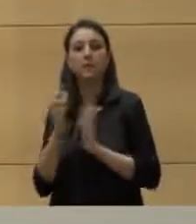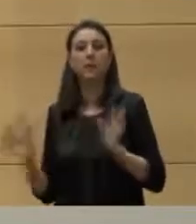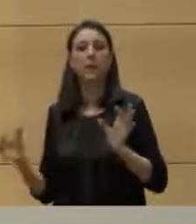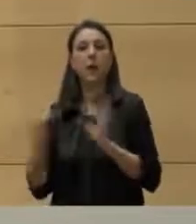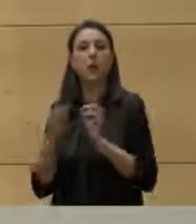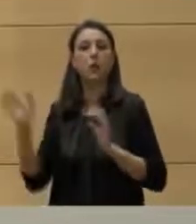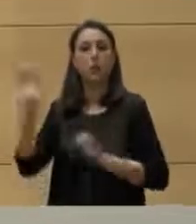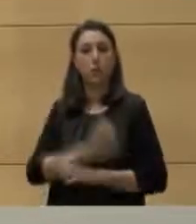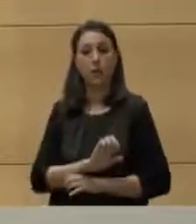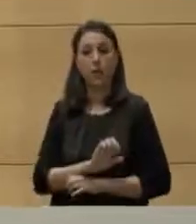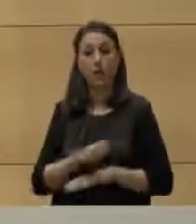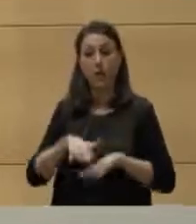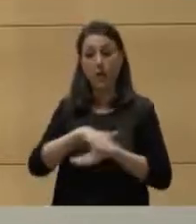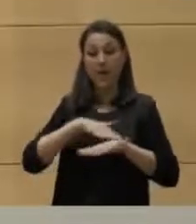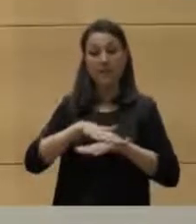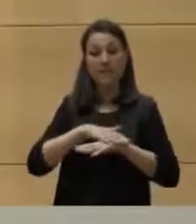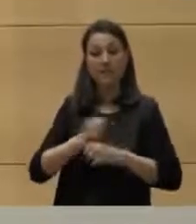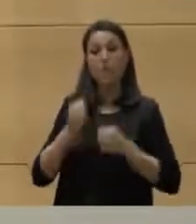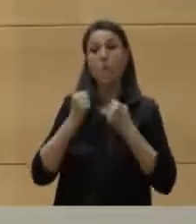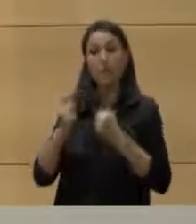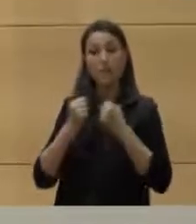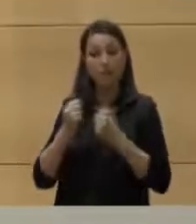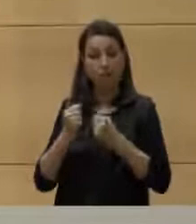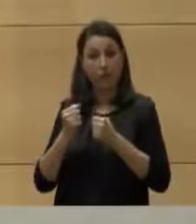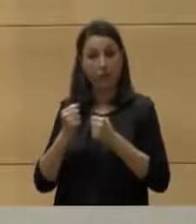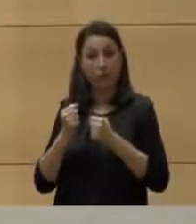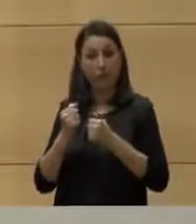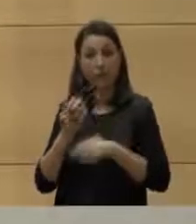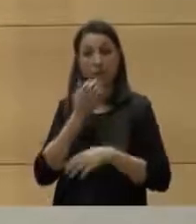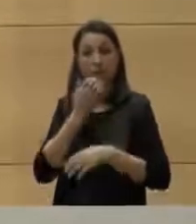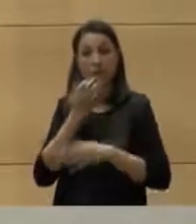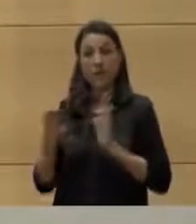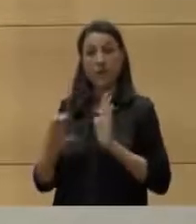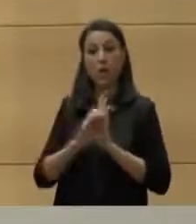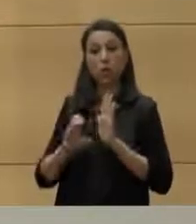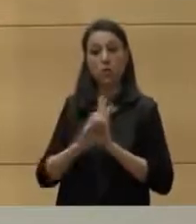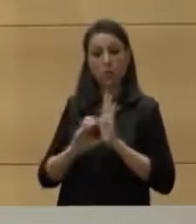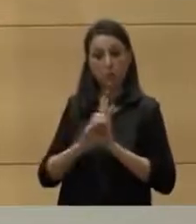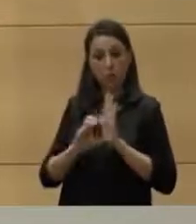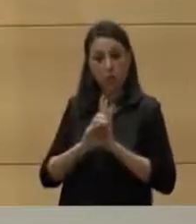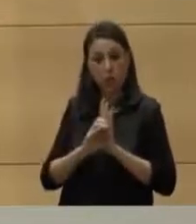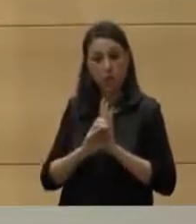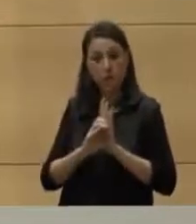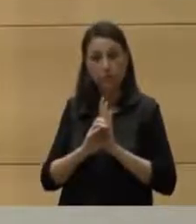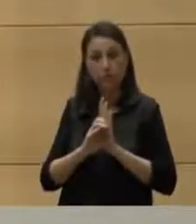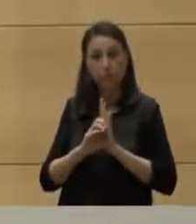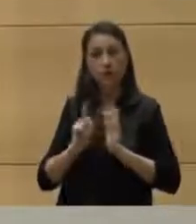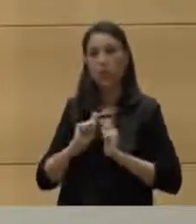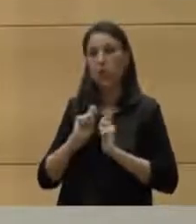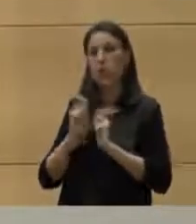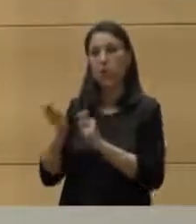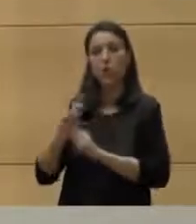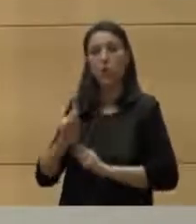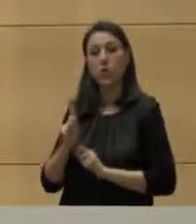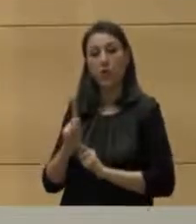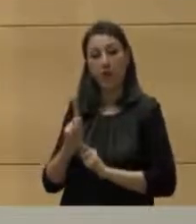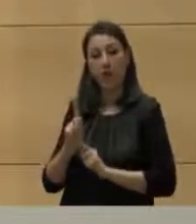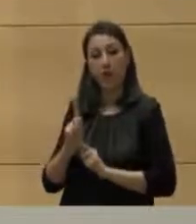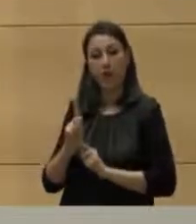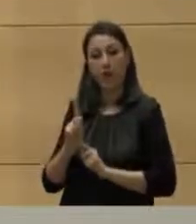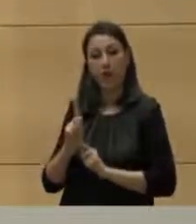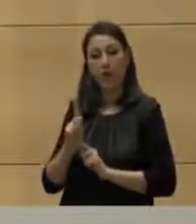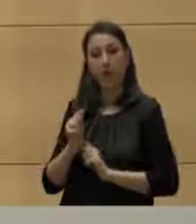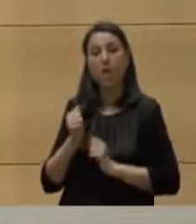fuerte ante la Unión Europea en la medida en que la Constitución no le dé facultades más o